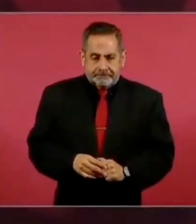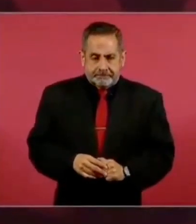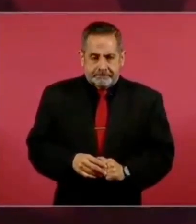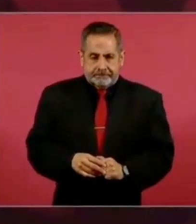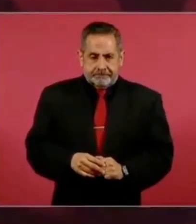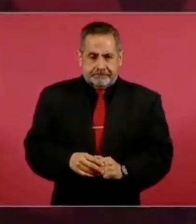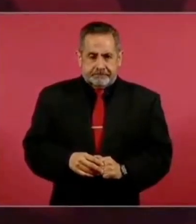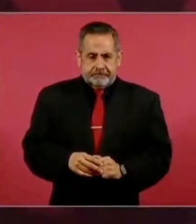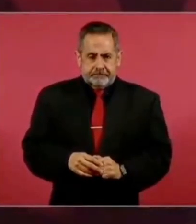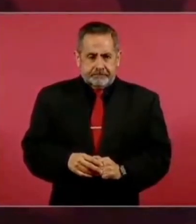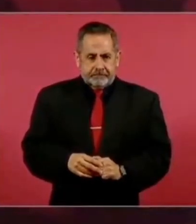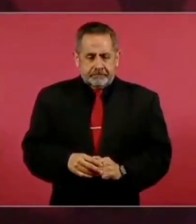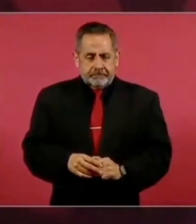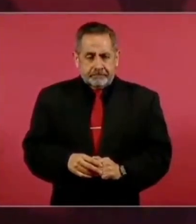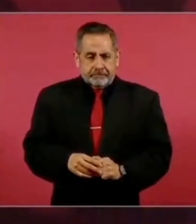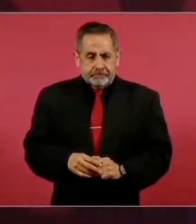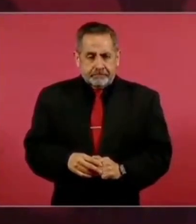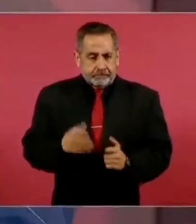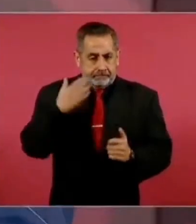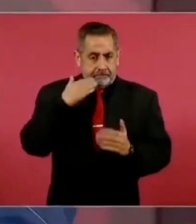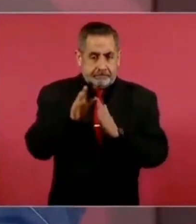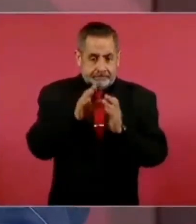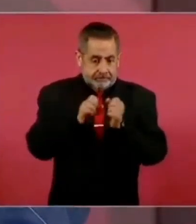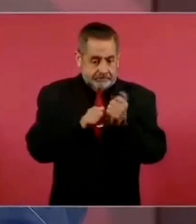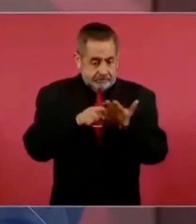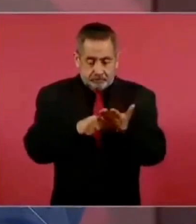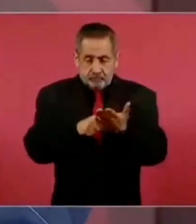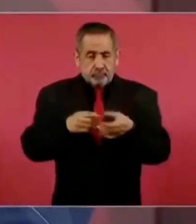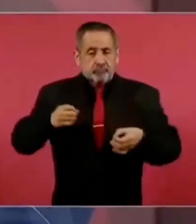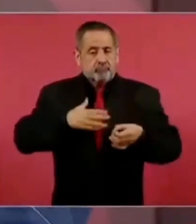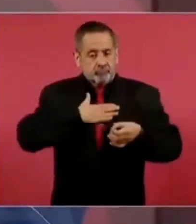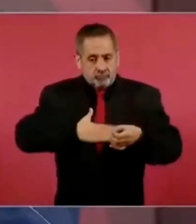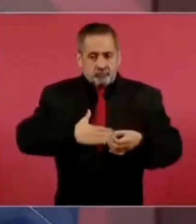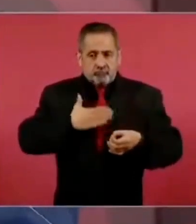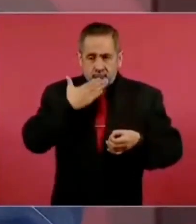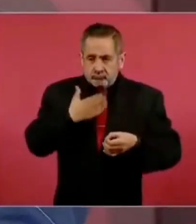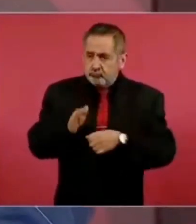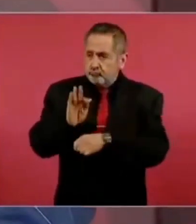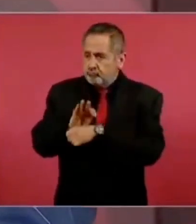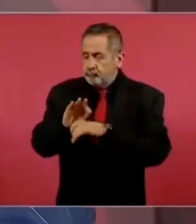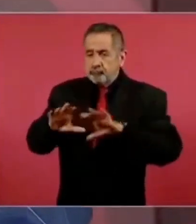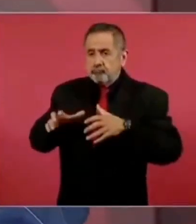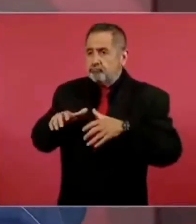la promoción de la justicia y en especial de la justicia social.